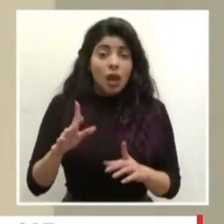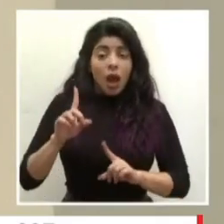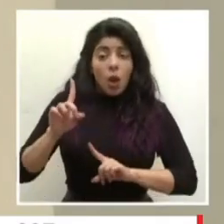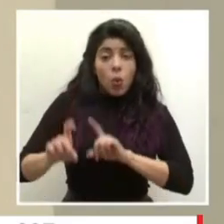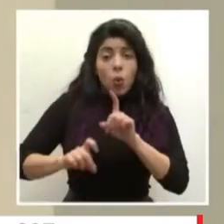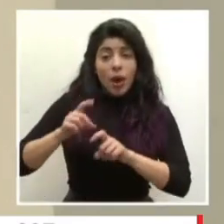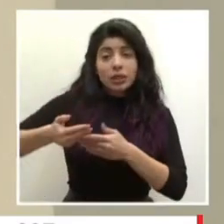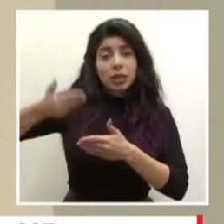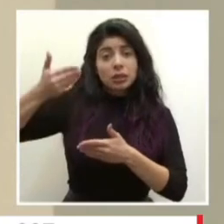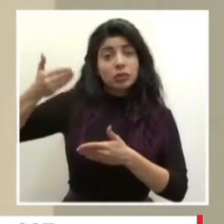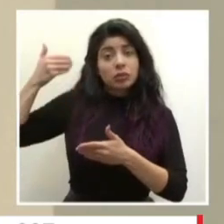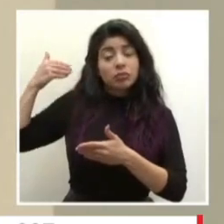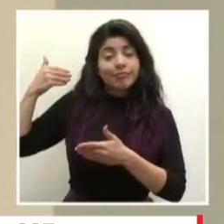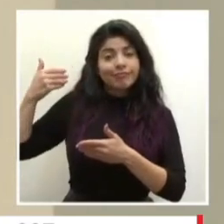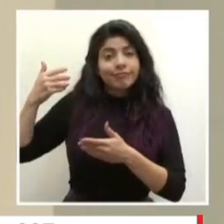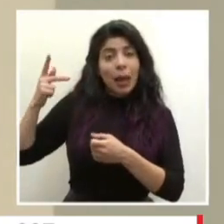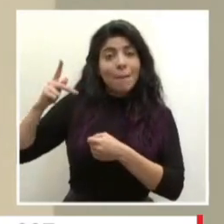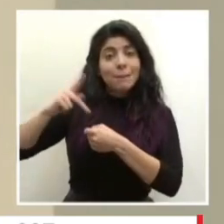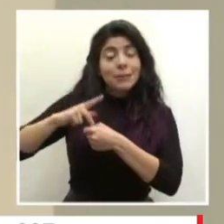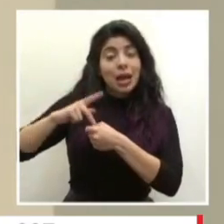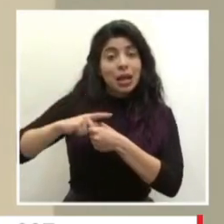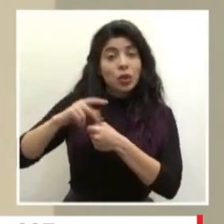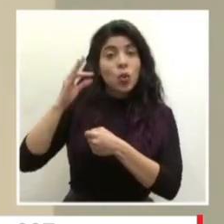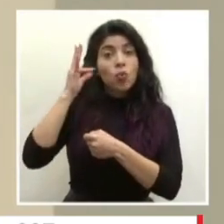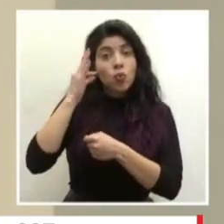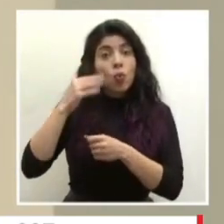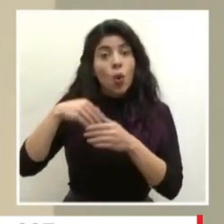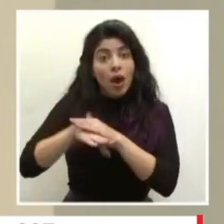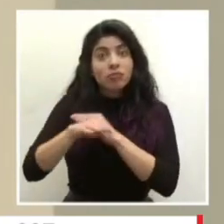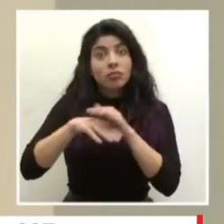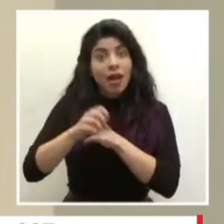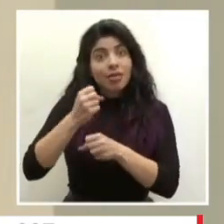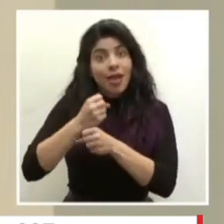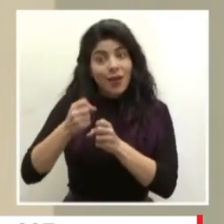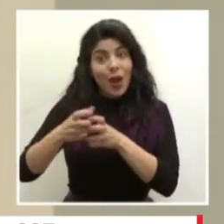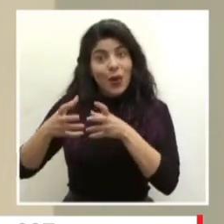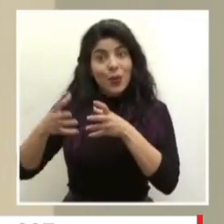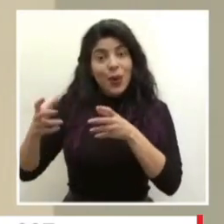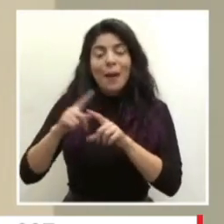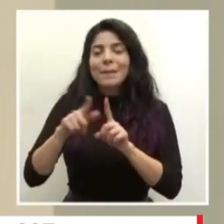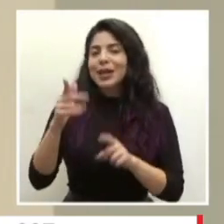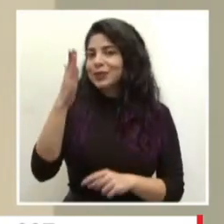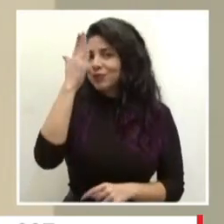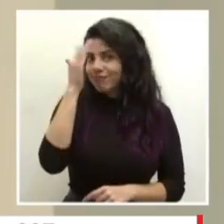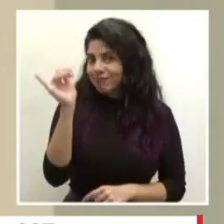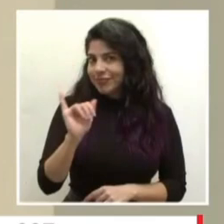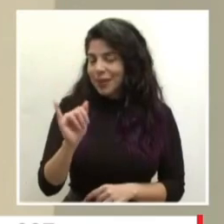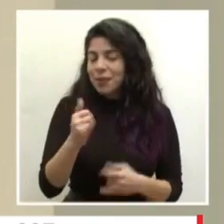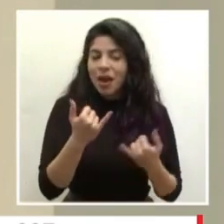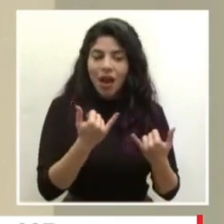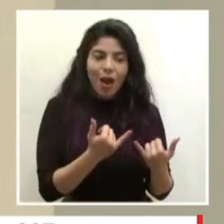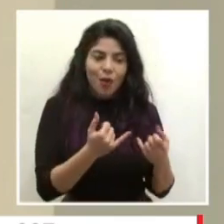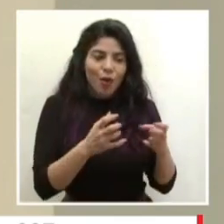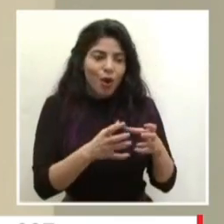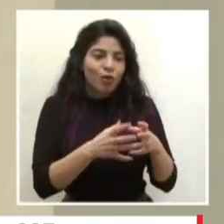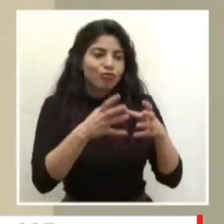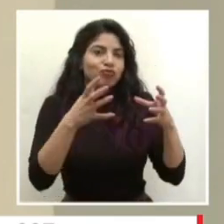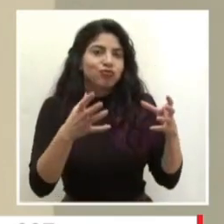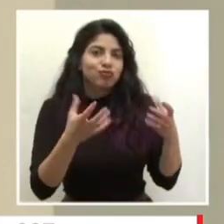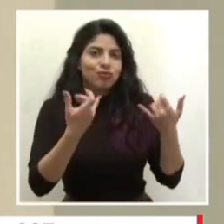encuestas anteriores con un incremento de la participación de las mujeres en el mercado de trabajo, también sabemos que hay un aumento importante que se